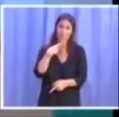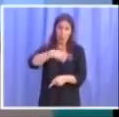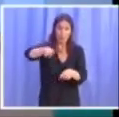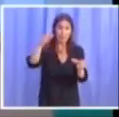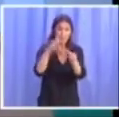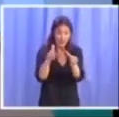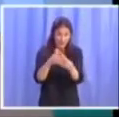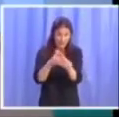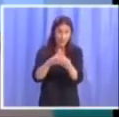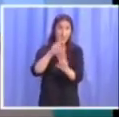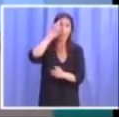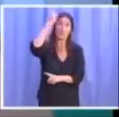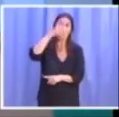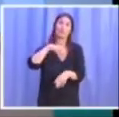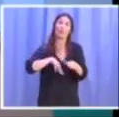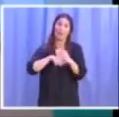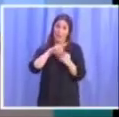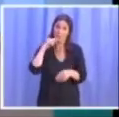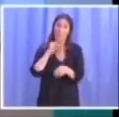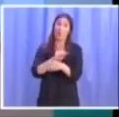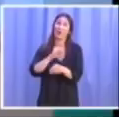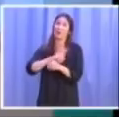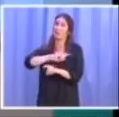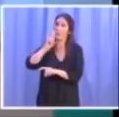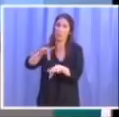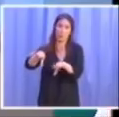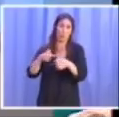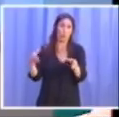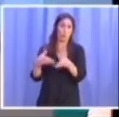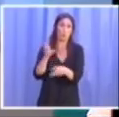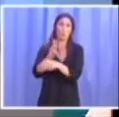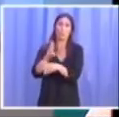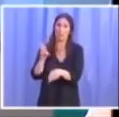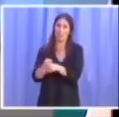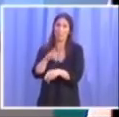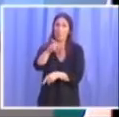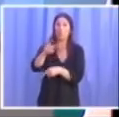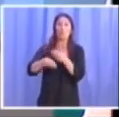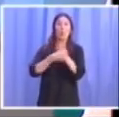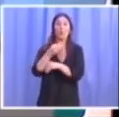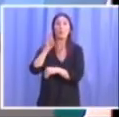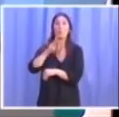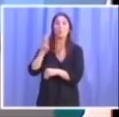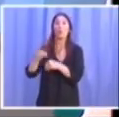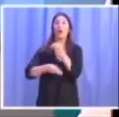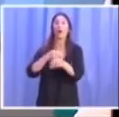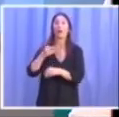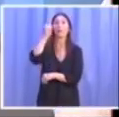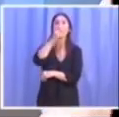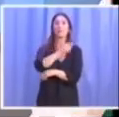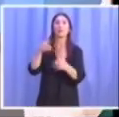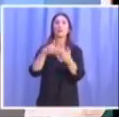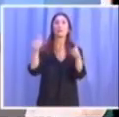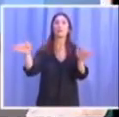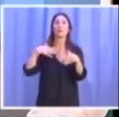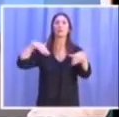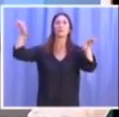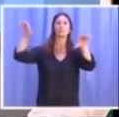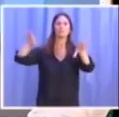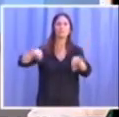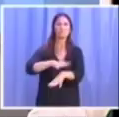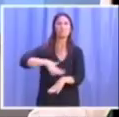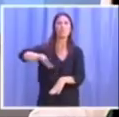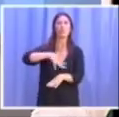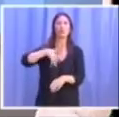granadinos, Dios os guarde de otro gobierno del PP. Usted lo único que ha hecho es inaugurar en 2006 un botellódromo. Ese ha sido su mayor